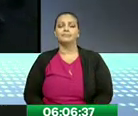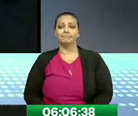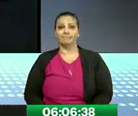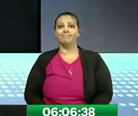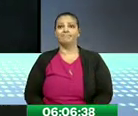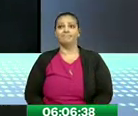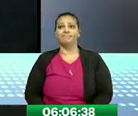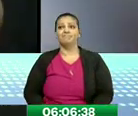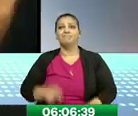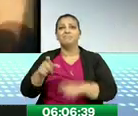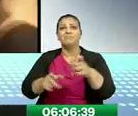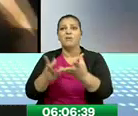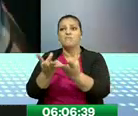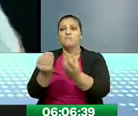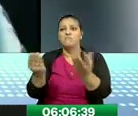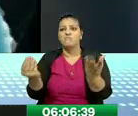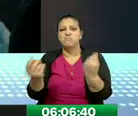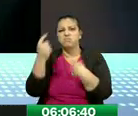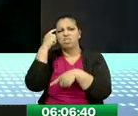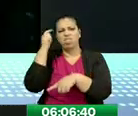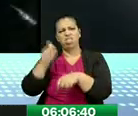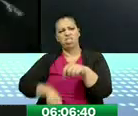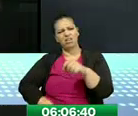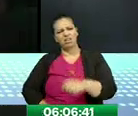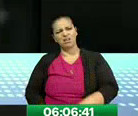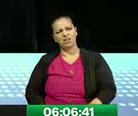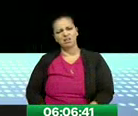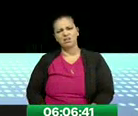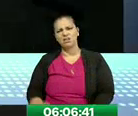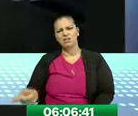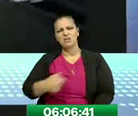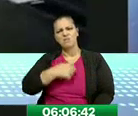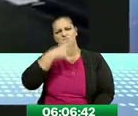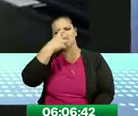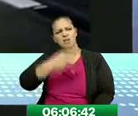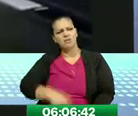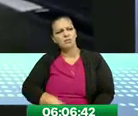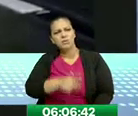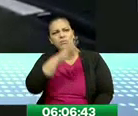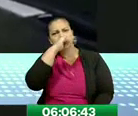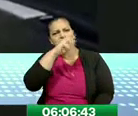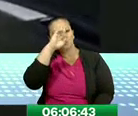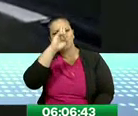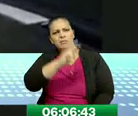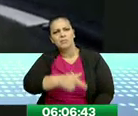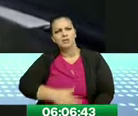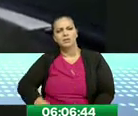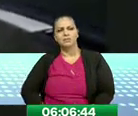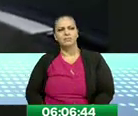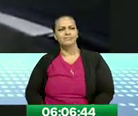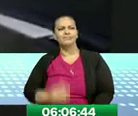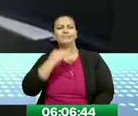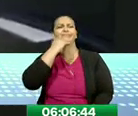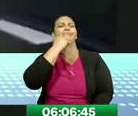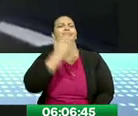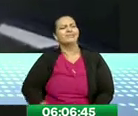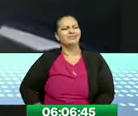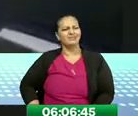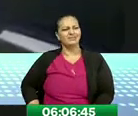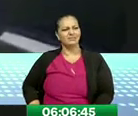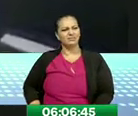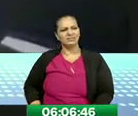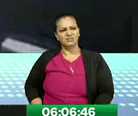gente no está rayado y no entiende que este uniforme y es su trabajo que está realizando. Él está en todo el derecho